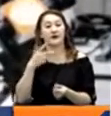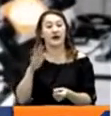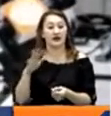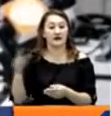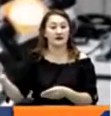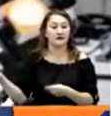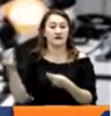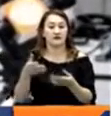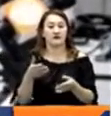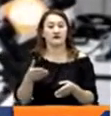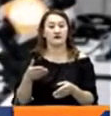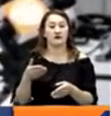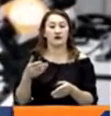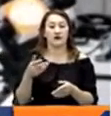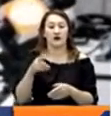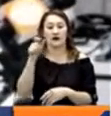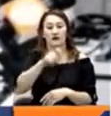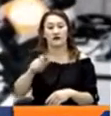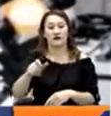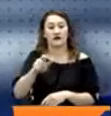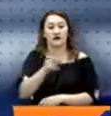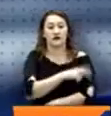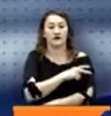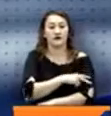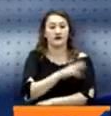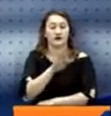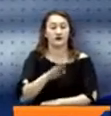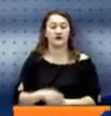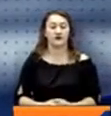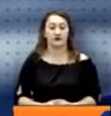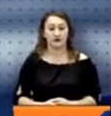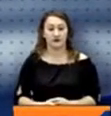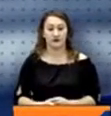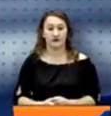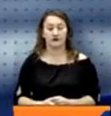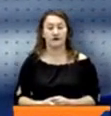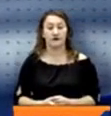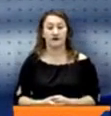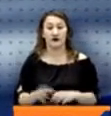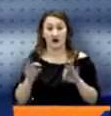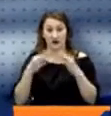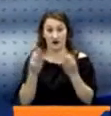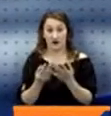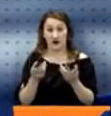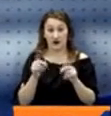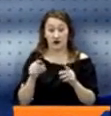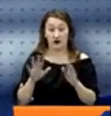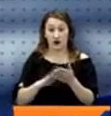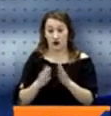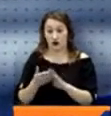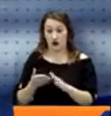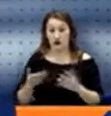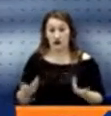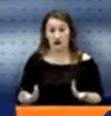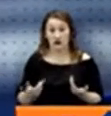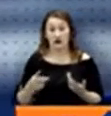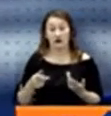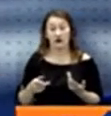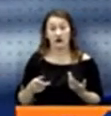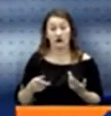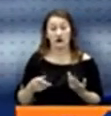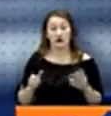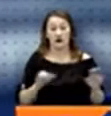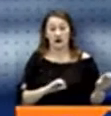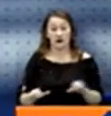entregada en las últimas horas al personero de San Calixto. Manifiestan las familiares y la comunidad, presidentes de Junta de Acción